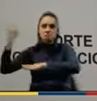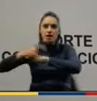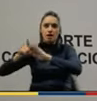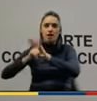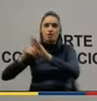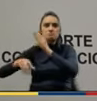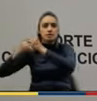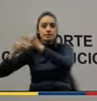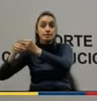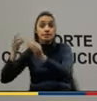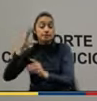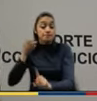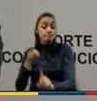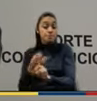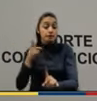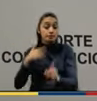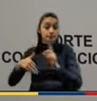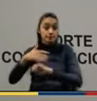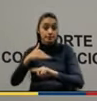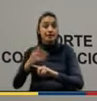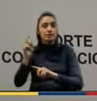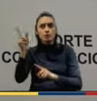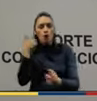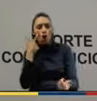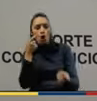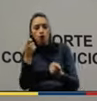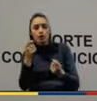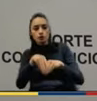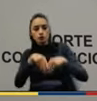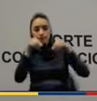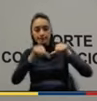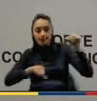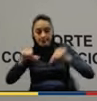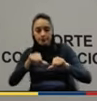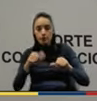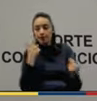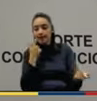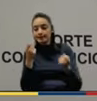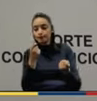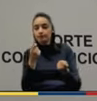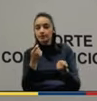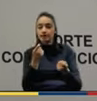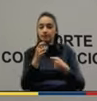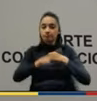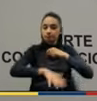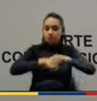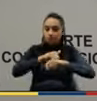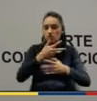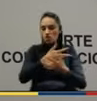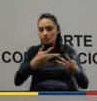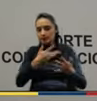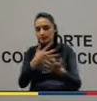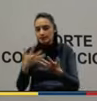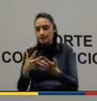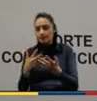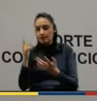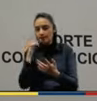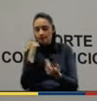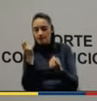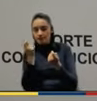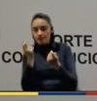incluyendo sectores como el control de productos químicos, gestión de residuos, planificación, transporte, minería y muchos más. Esta expansión